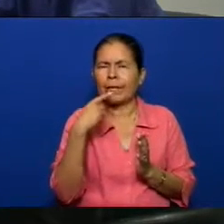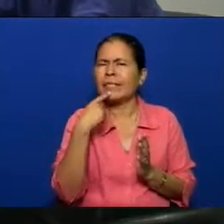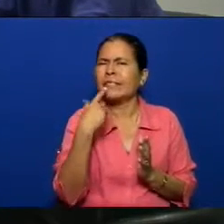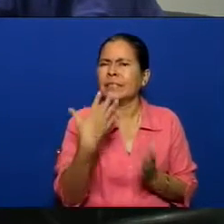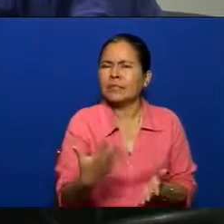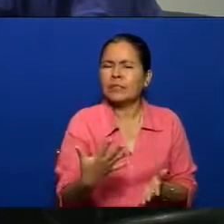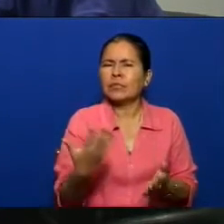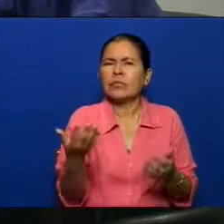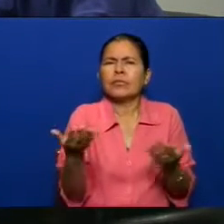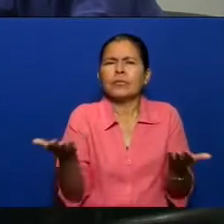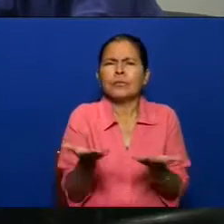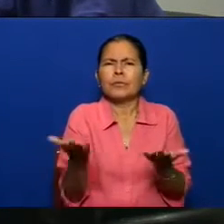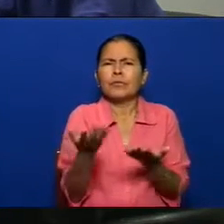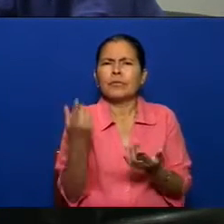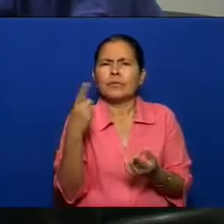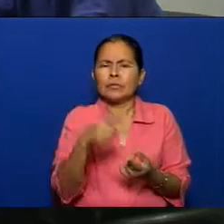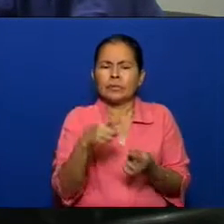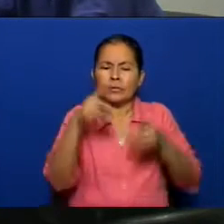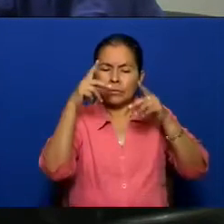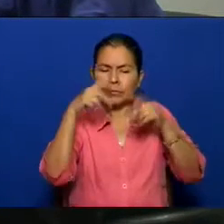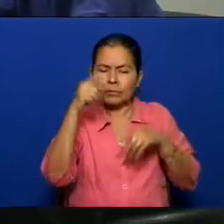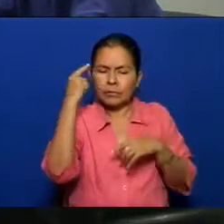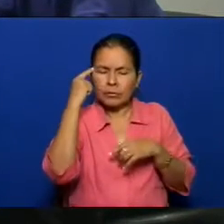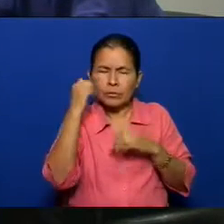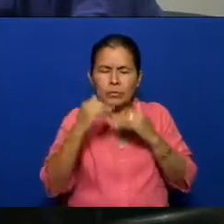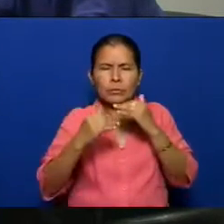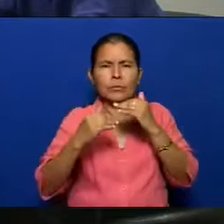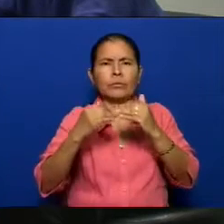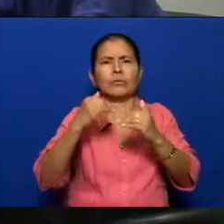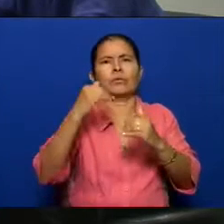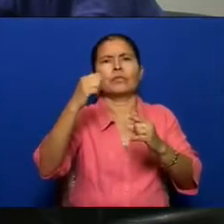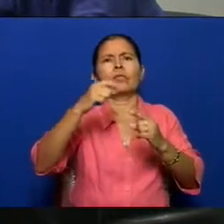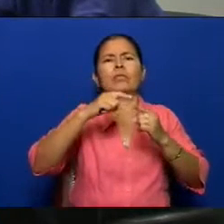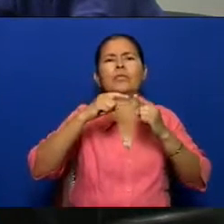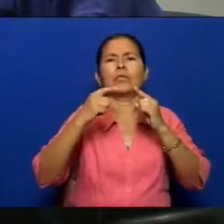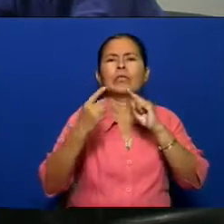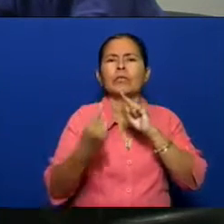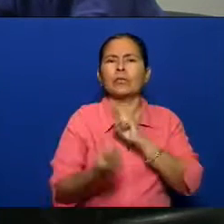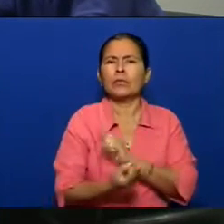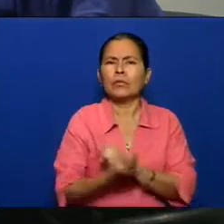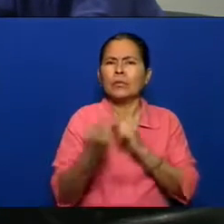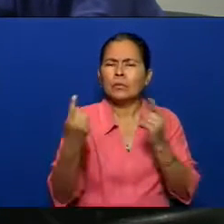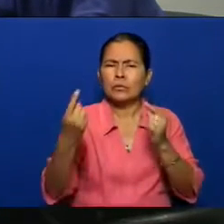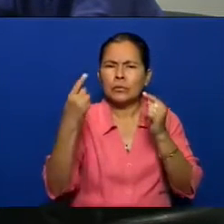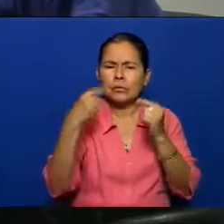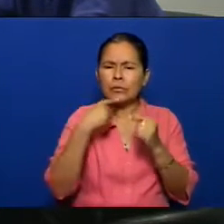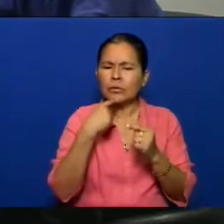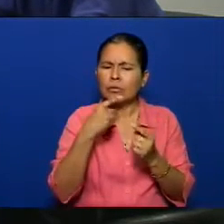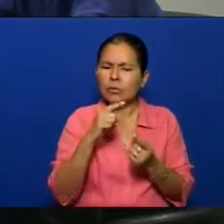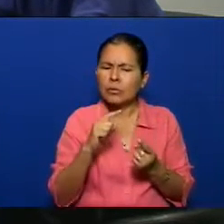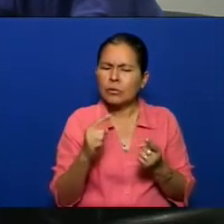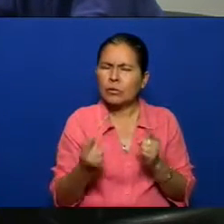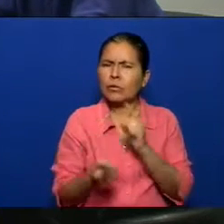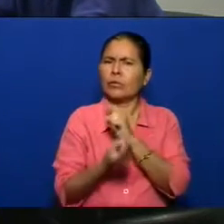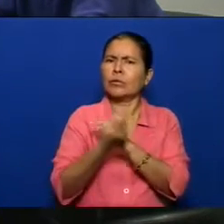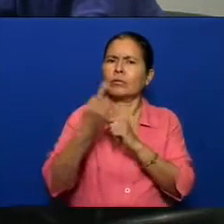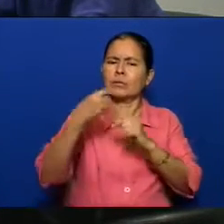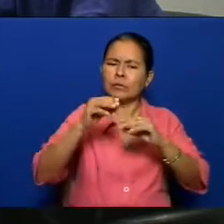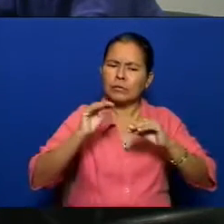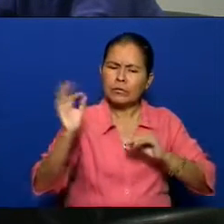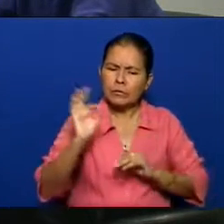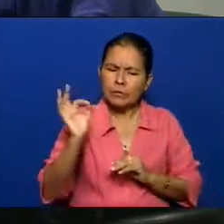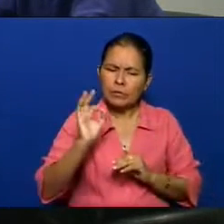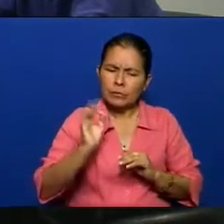El reto es cómo cambias esa manera de ver el tema. El reto es cómo cambias esos patrones de crianza que se